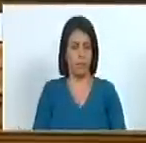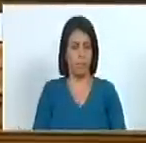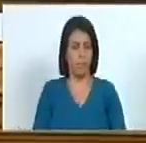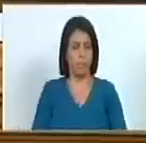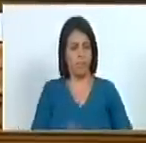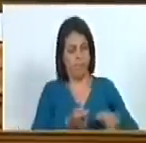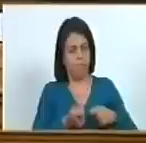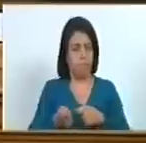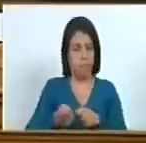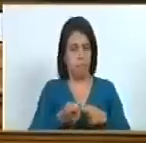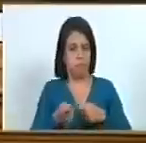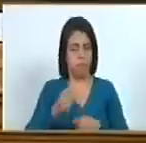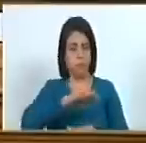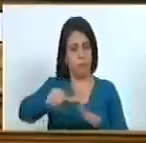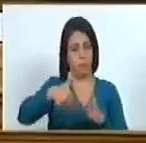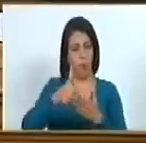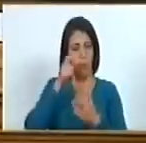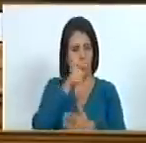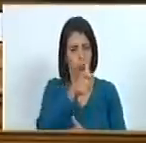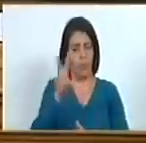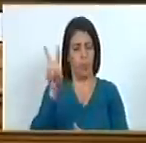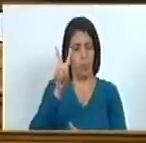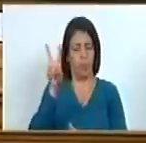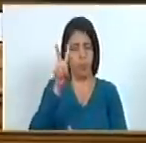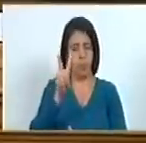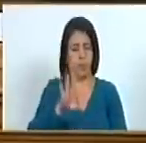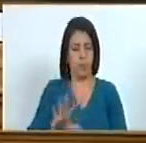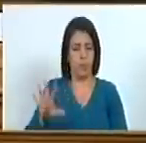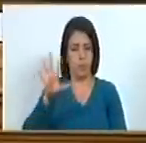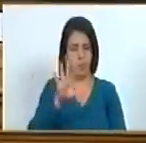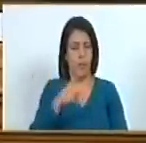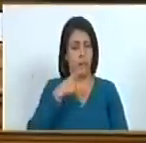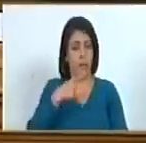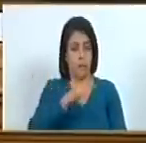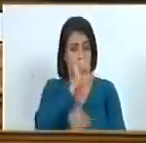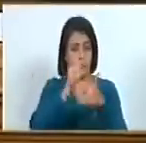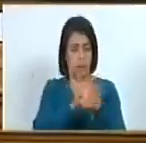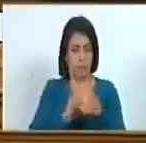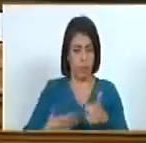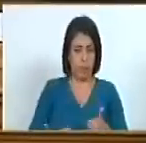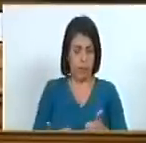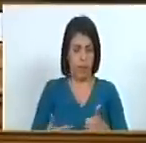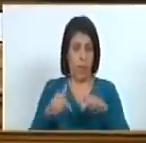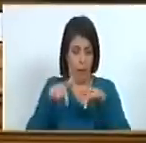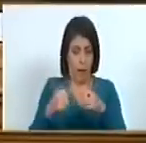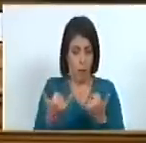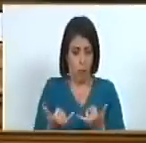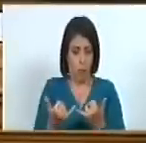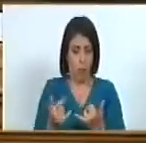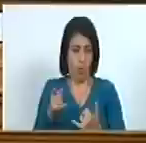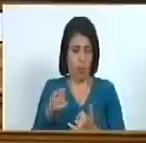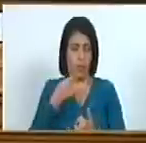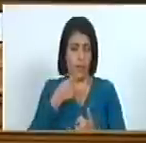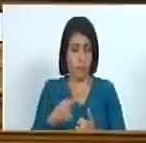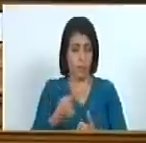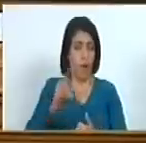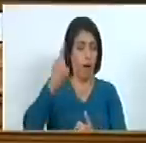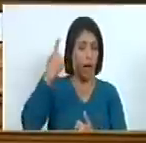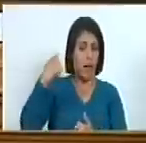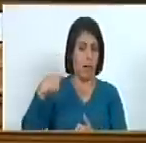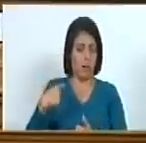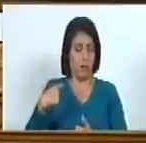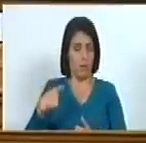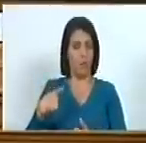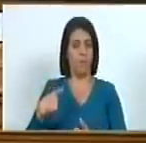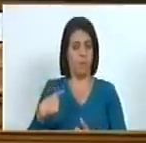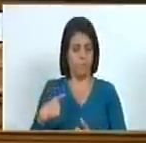atacado, agredido a todo el pueblo de Venezuela. Lo mencionaba el vicepresidente Pedro Infante. Ayer